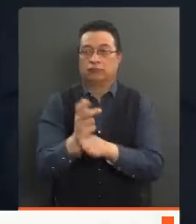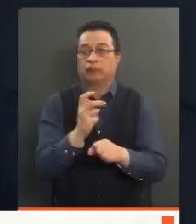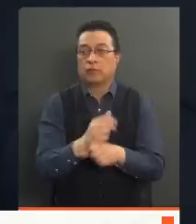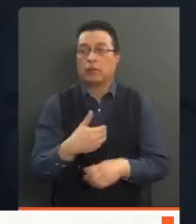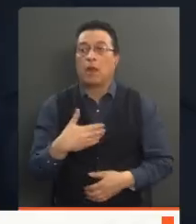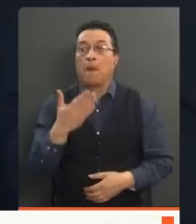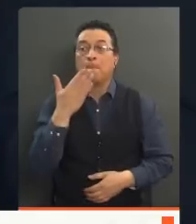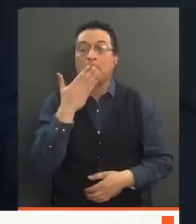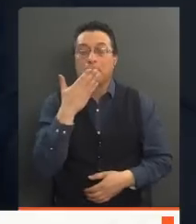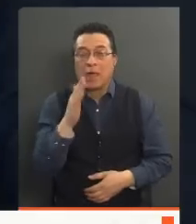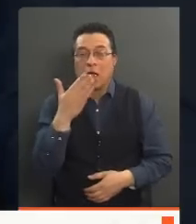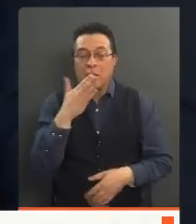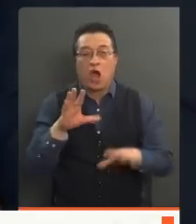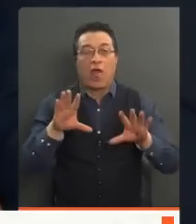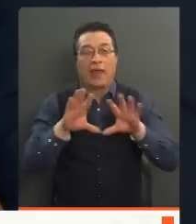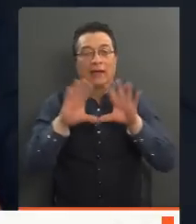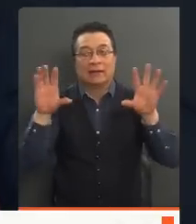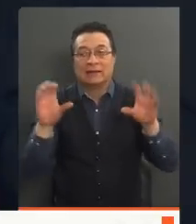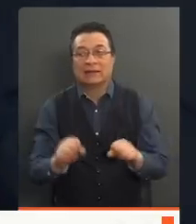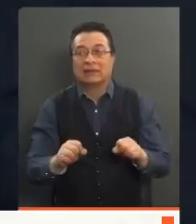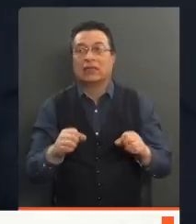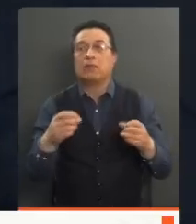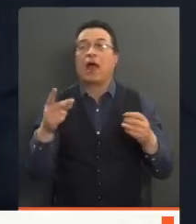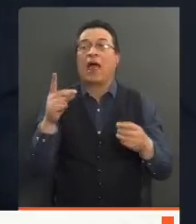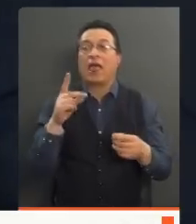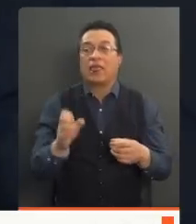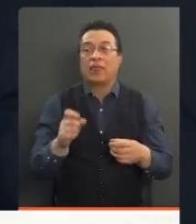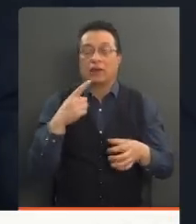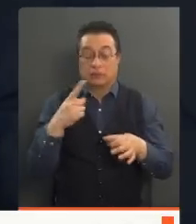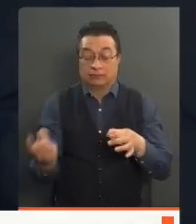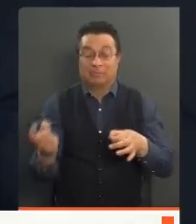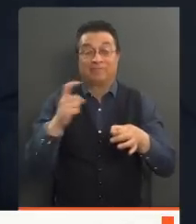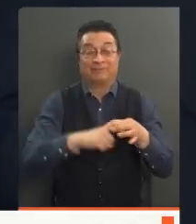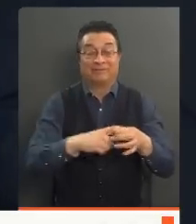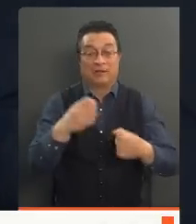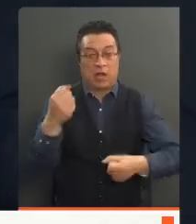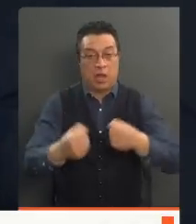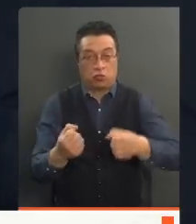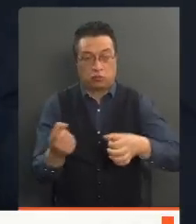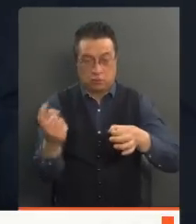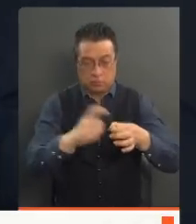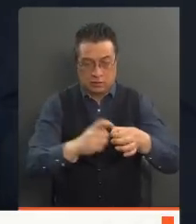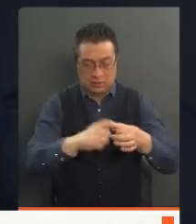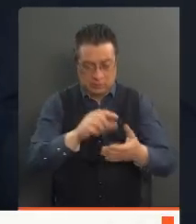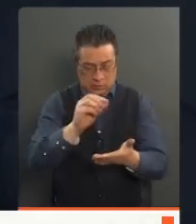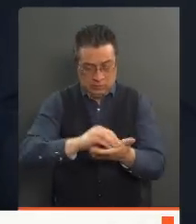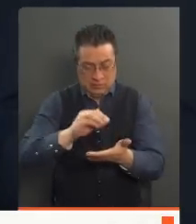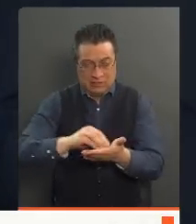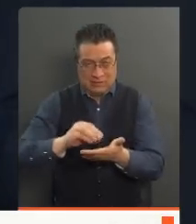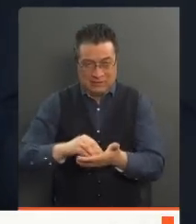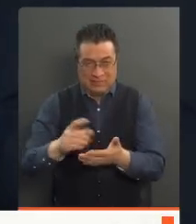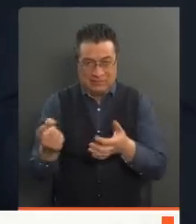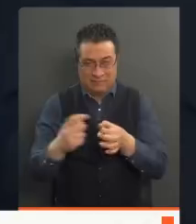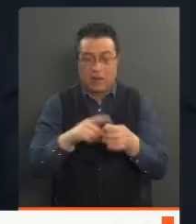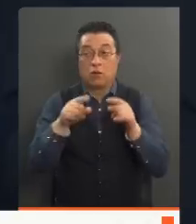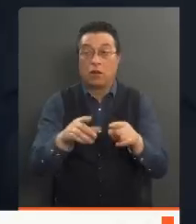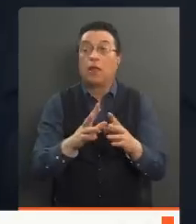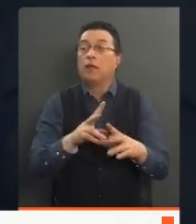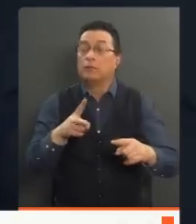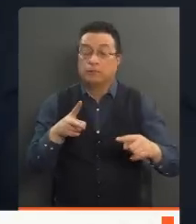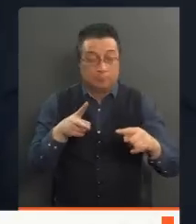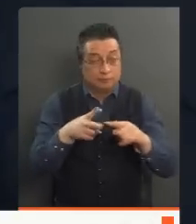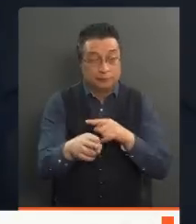Mejoremos los sistemas de inscripción vehicular, en que terminemos con